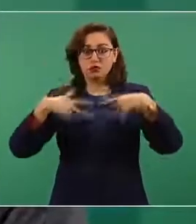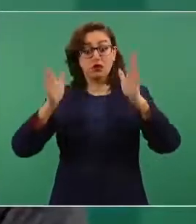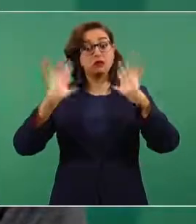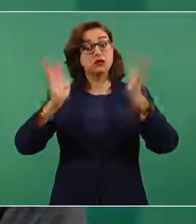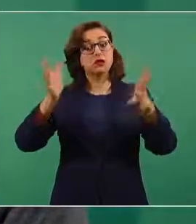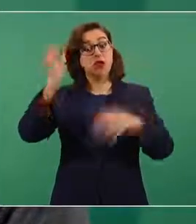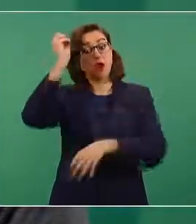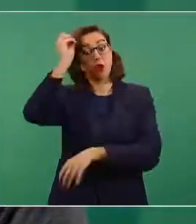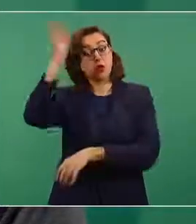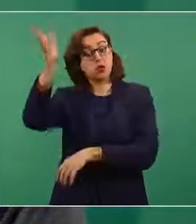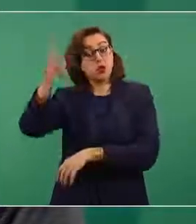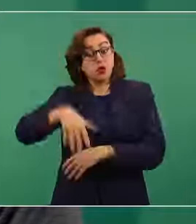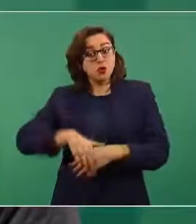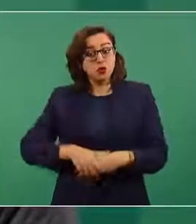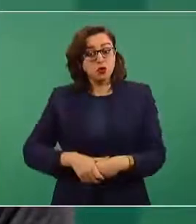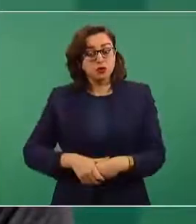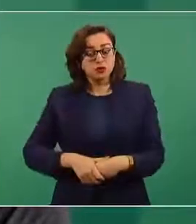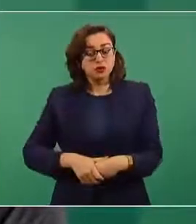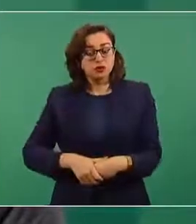que prevalece,